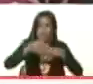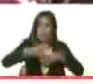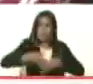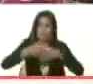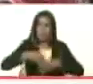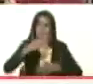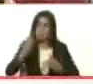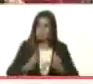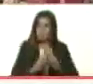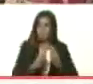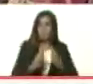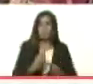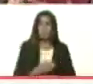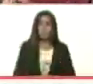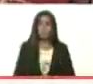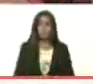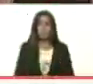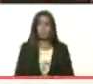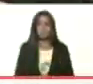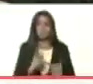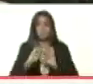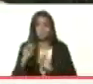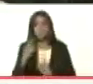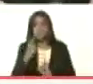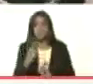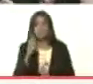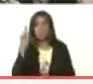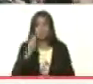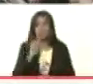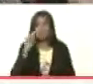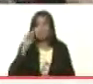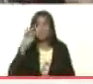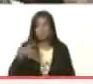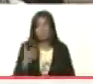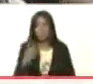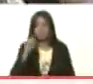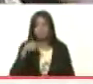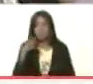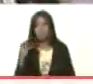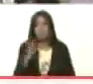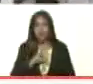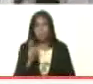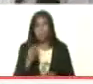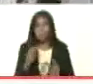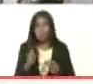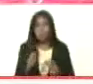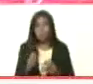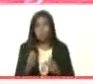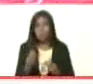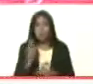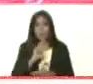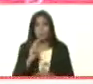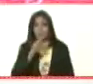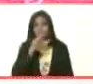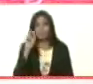los acompañan. Ustedes me dicen, en un mes se puede, ¿verdad? ¿O es muy rápido? 30 días.